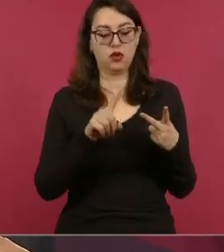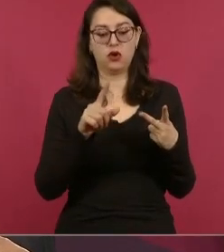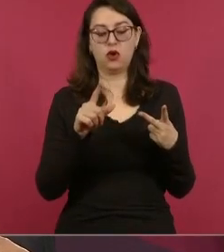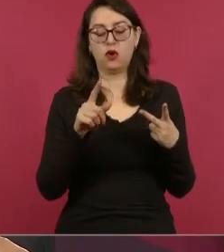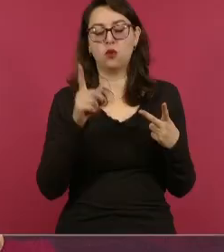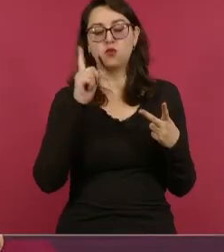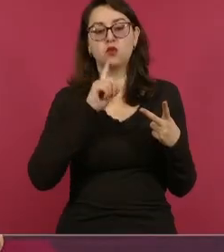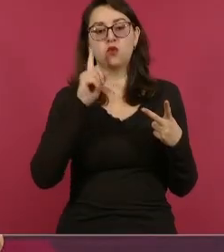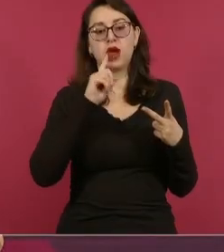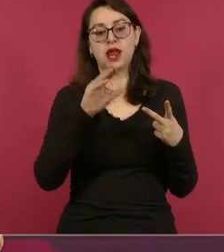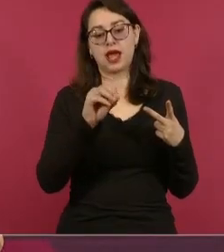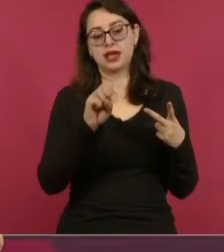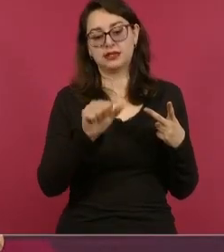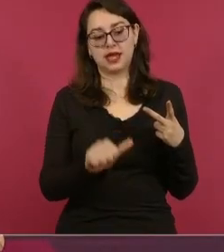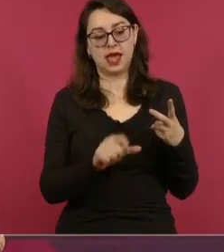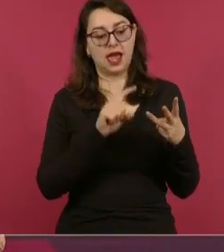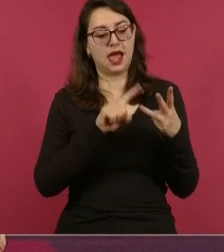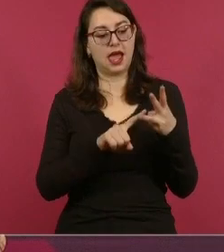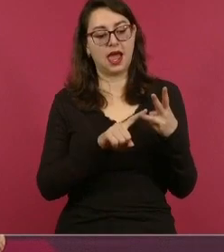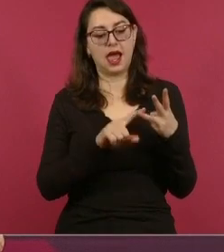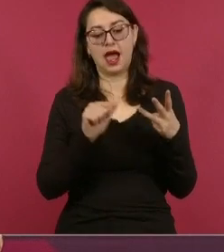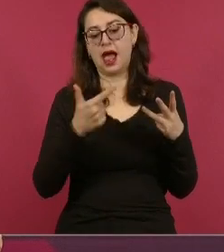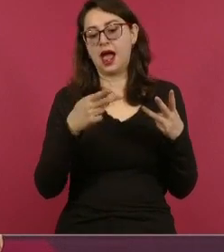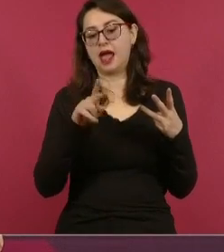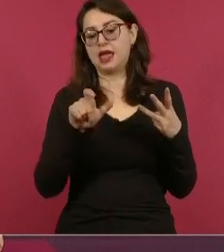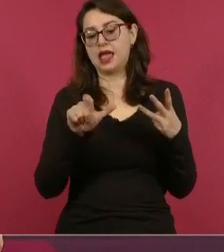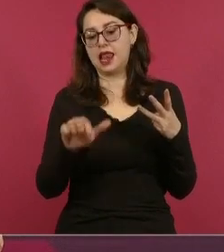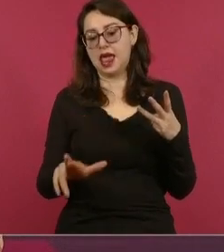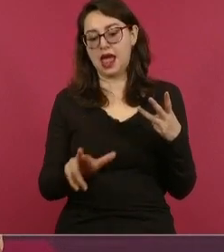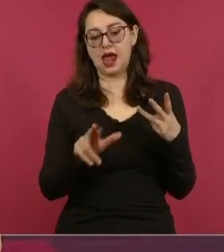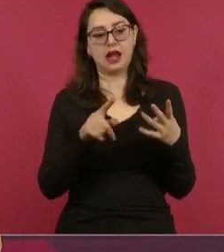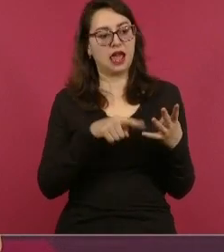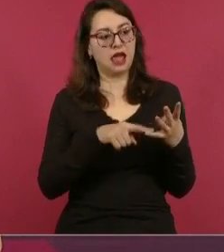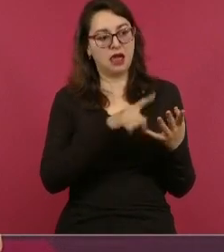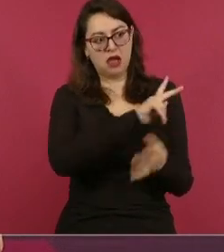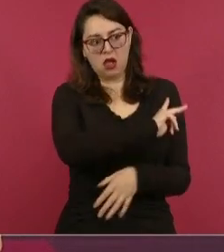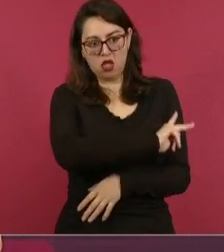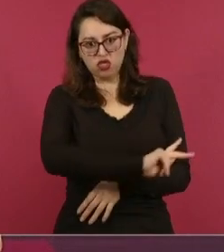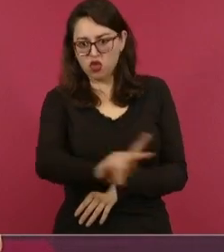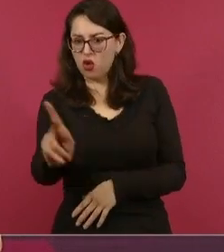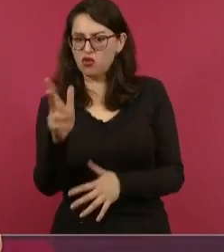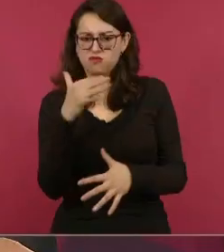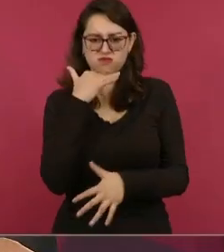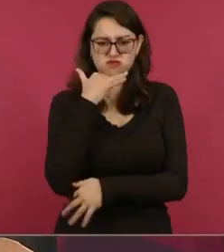Camín y todos ellos corruptos.